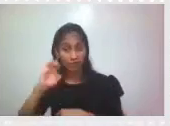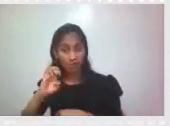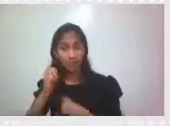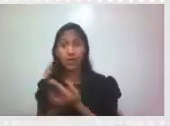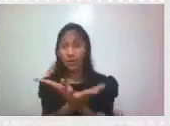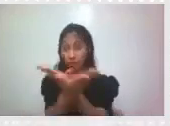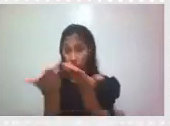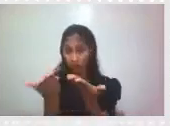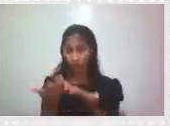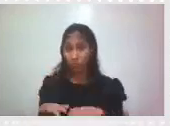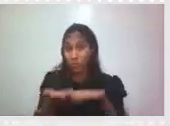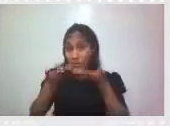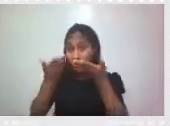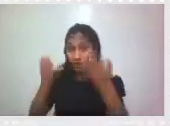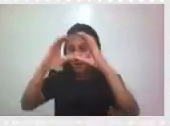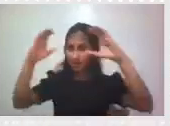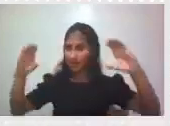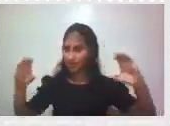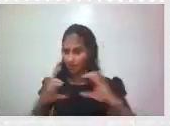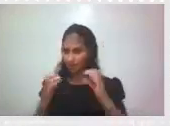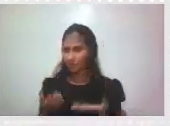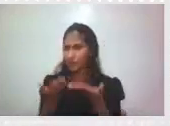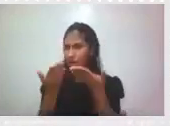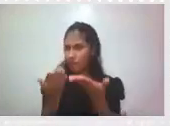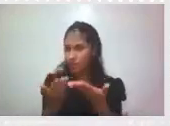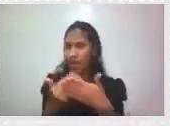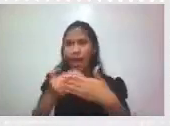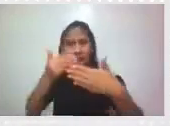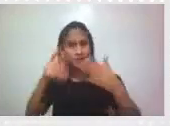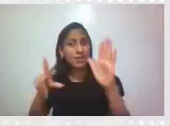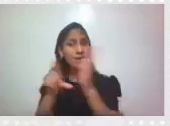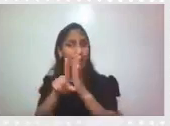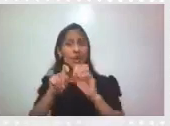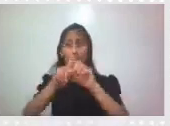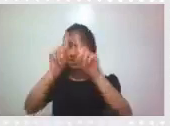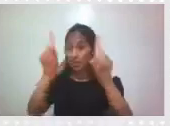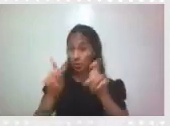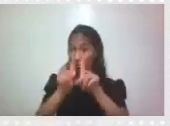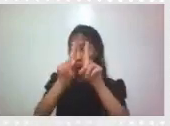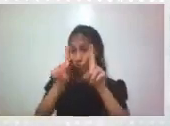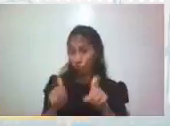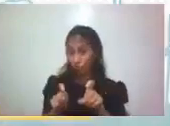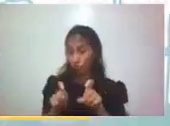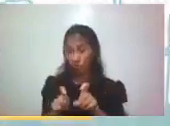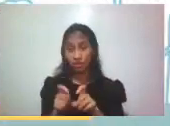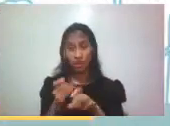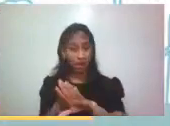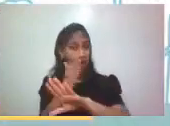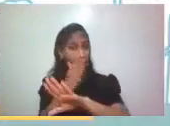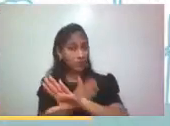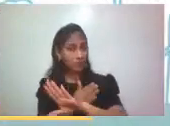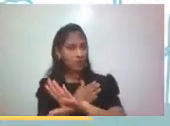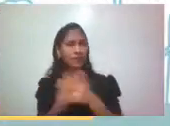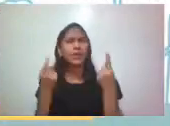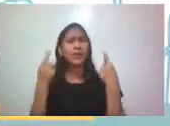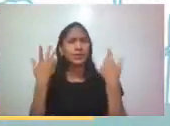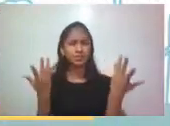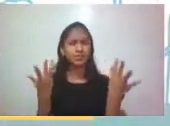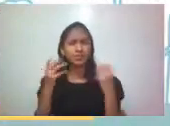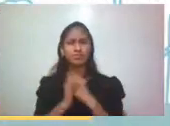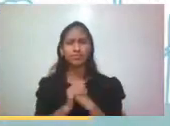haya implementado la ley de consulta previa? Bien, desde el SENACE